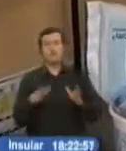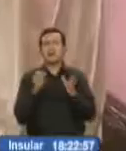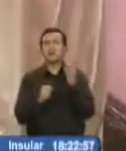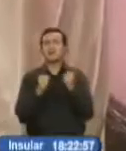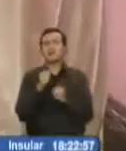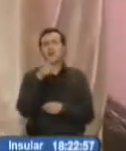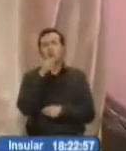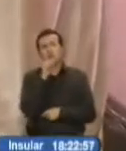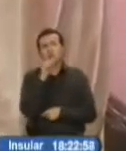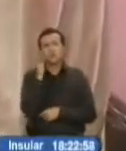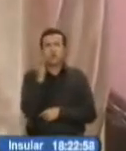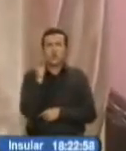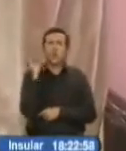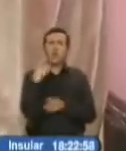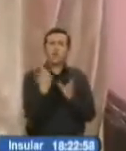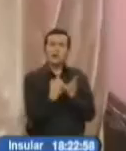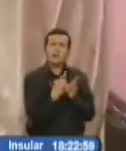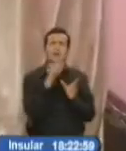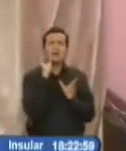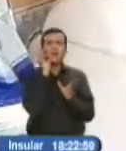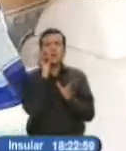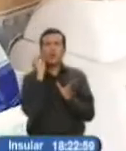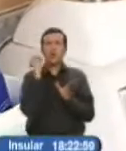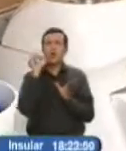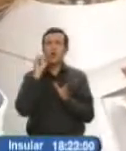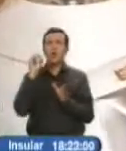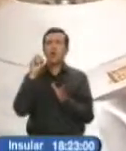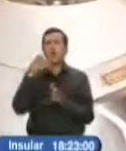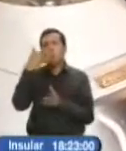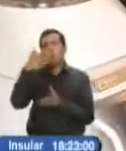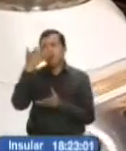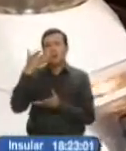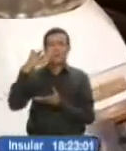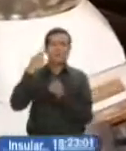leche puede tomarse pura, en batidos o incluida en las comidas. Vanessa Hervás, Ecuador TV.